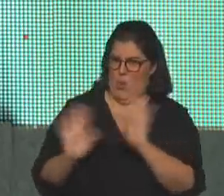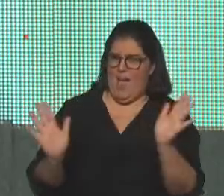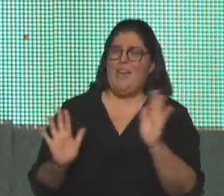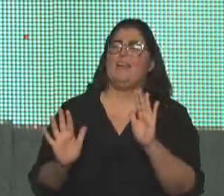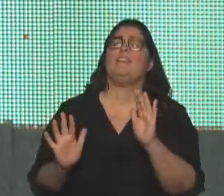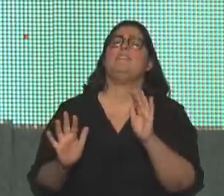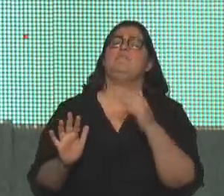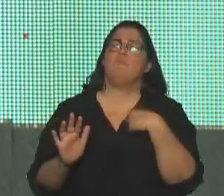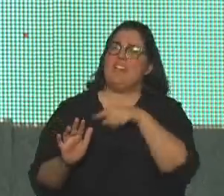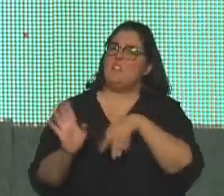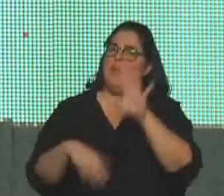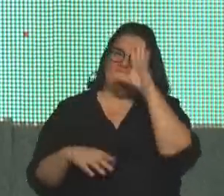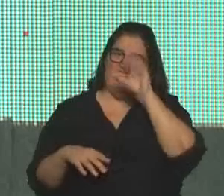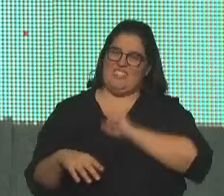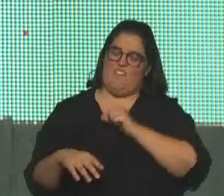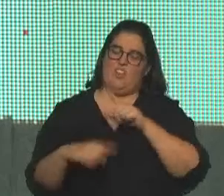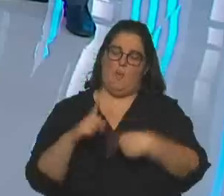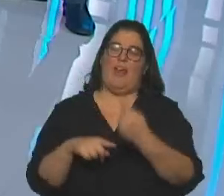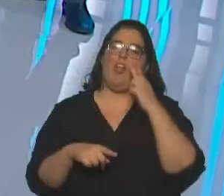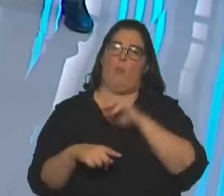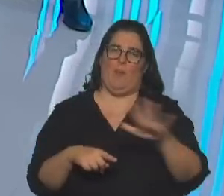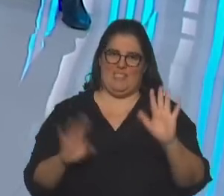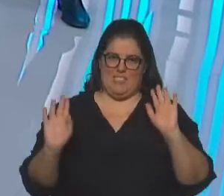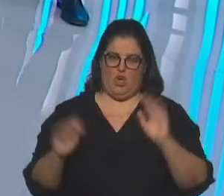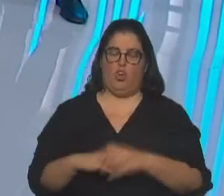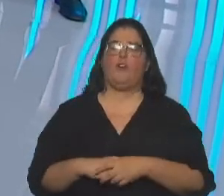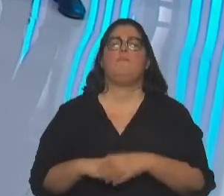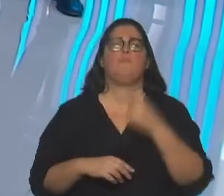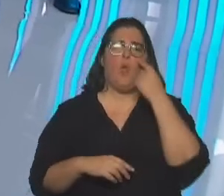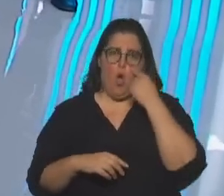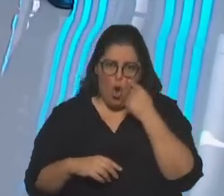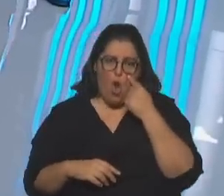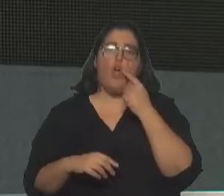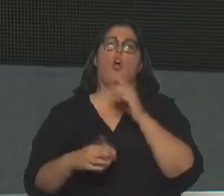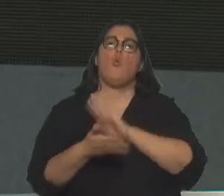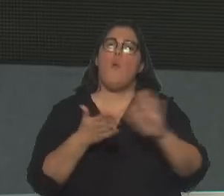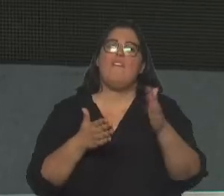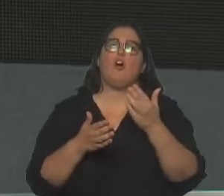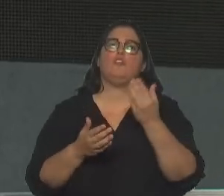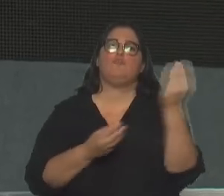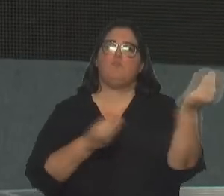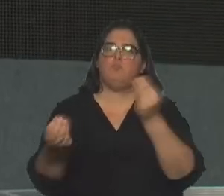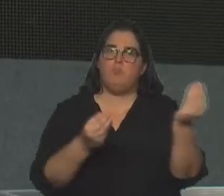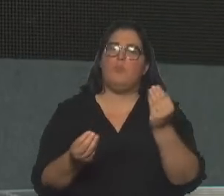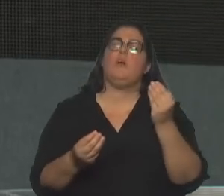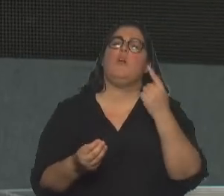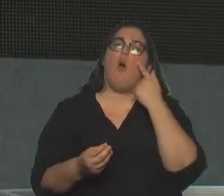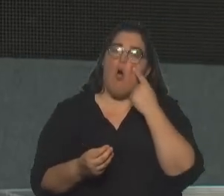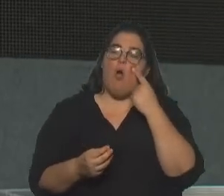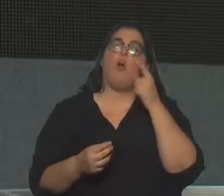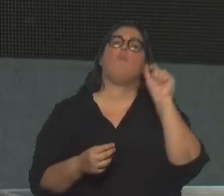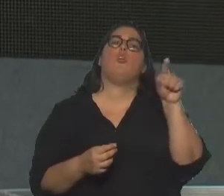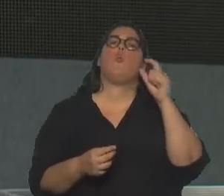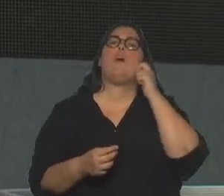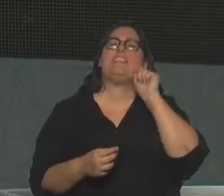ser el gran desafío de cara al 2025. No, y atención con las figuras también que emergen, los que ganan tanto en Guayaquil como